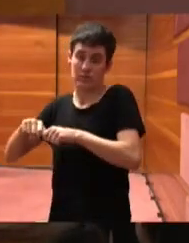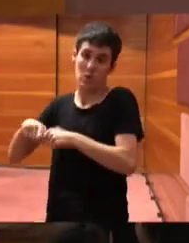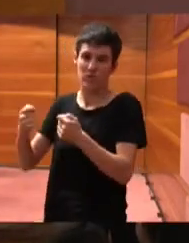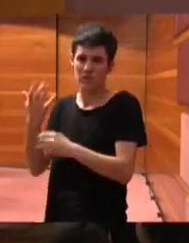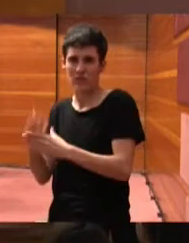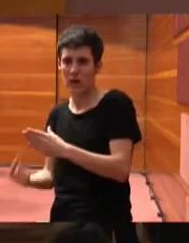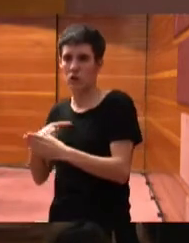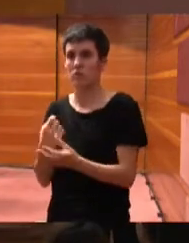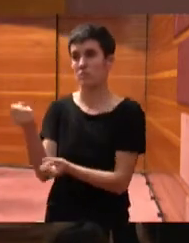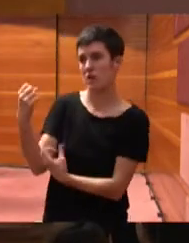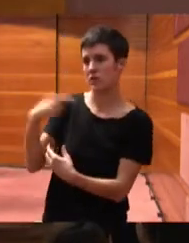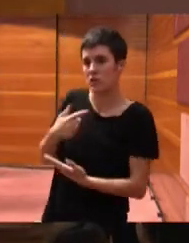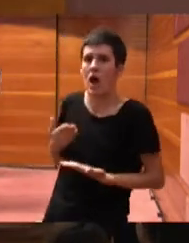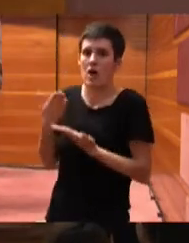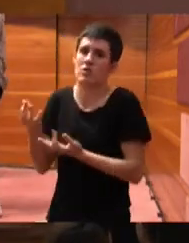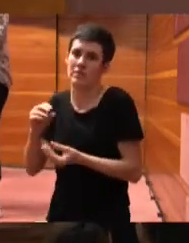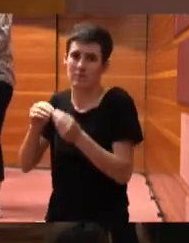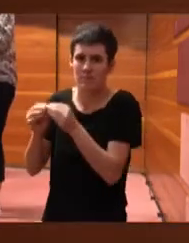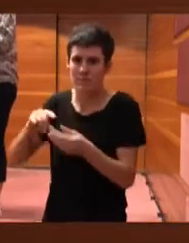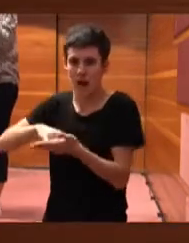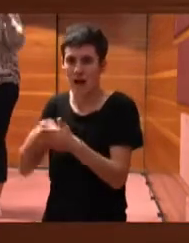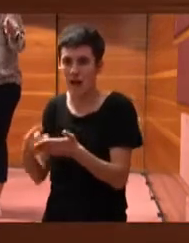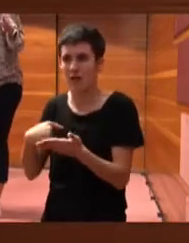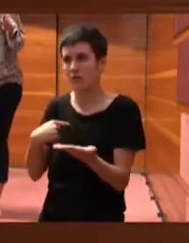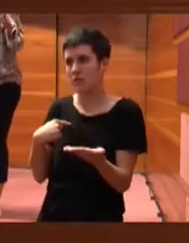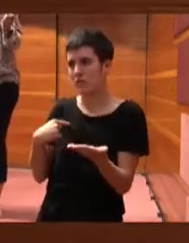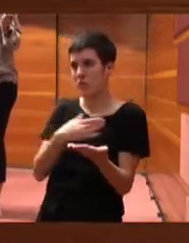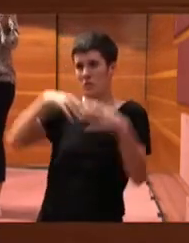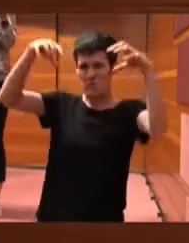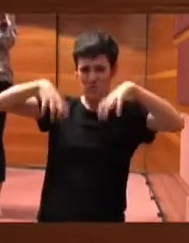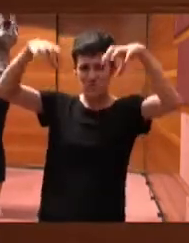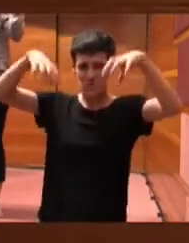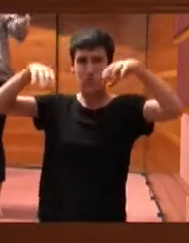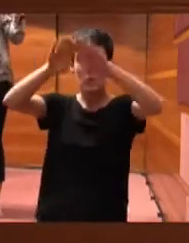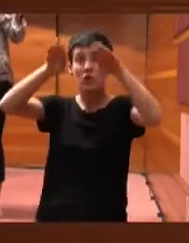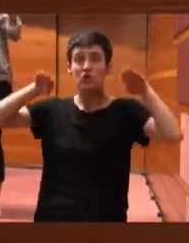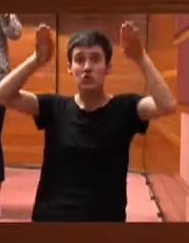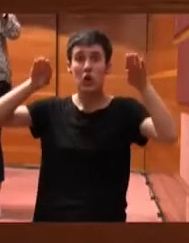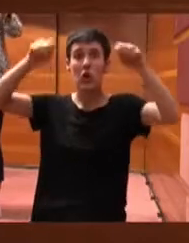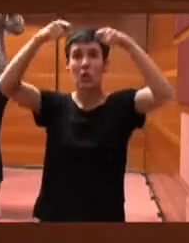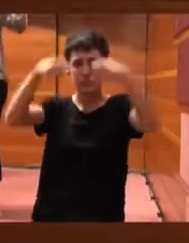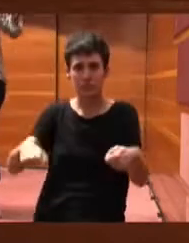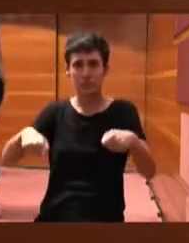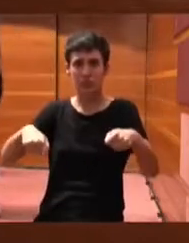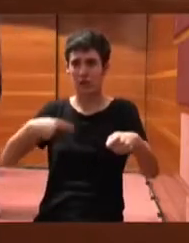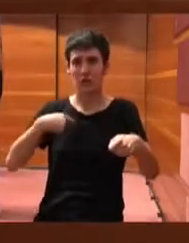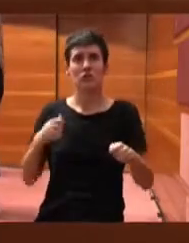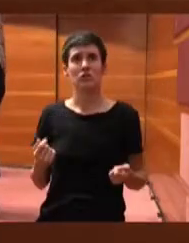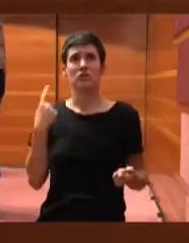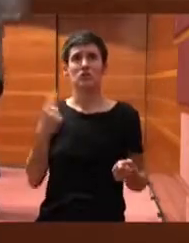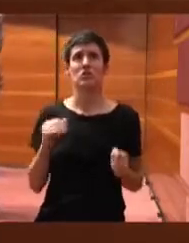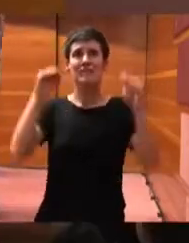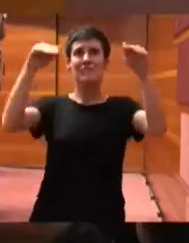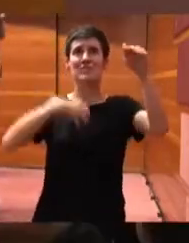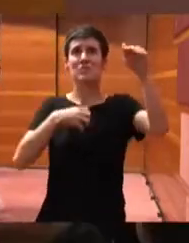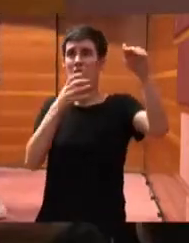comentado, entonces lo tenía que meter. Llovió mucho y se me cayó el toldo. Anda, ¿qué hago? Yo no lo puedo colocar, tengo que llamar a alguien, tal, va a venir mi marido, lo va a